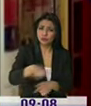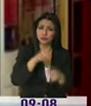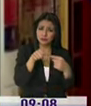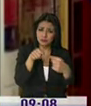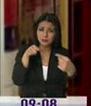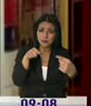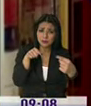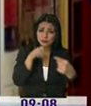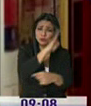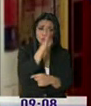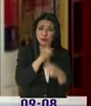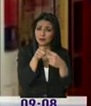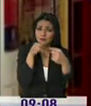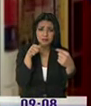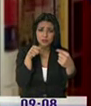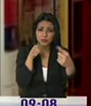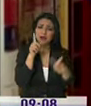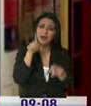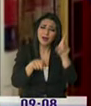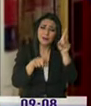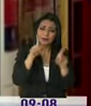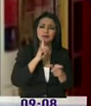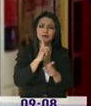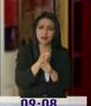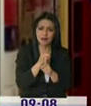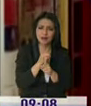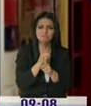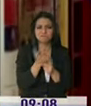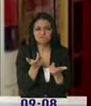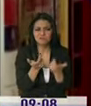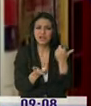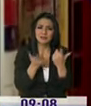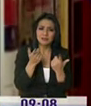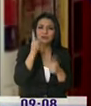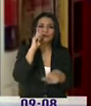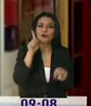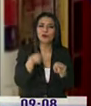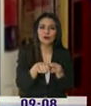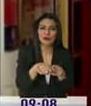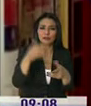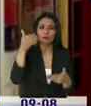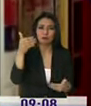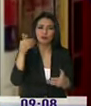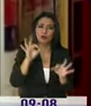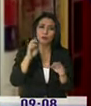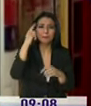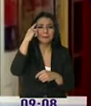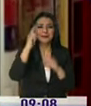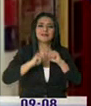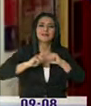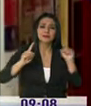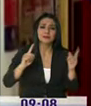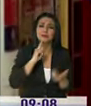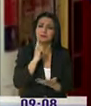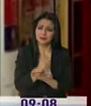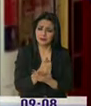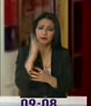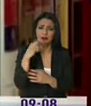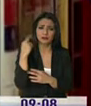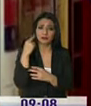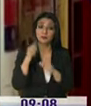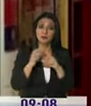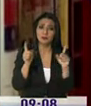no somos enemigos. Puede que en algunos casos seamos adversarios políticos o simplemente personas que piensan diferente, pero en ambos